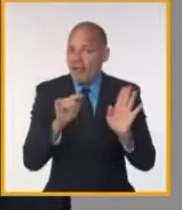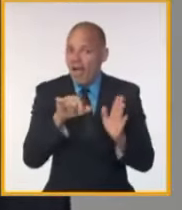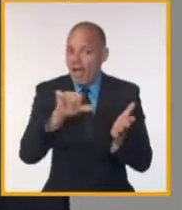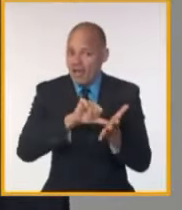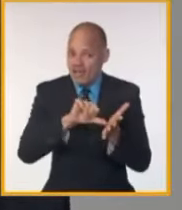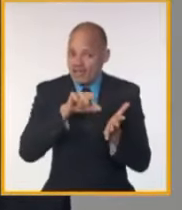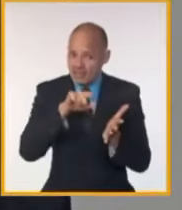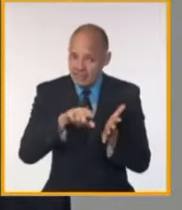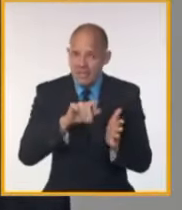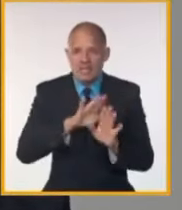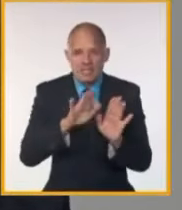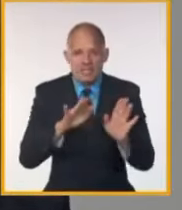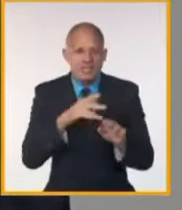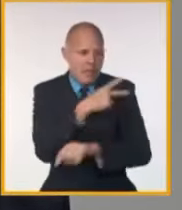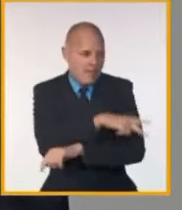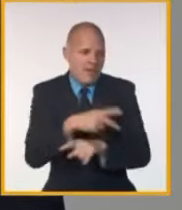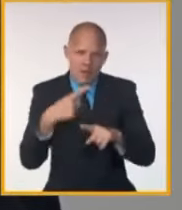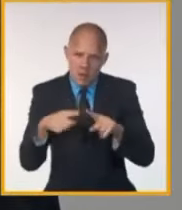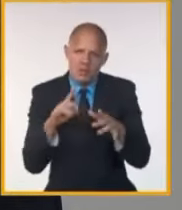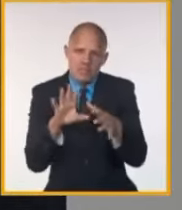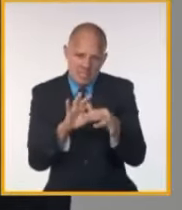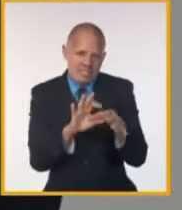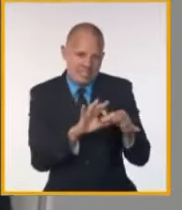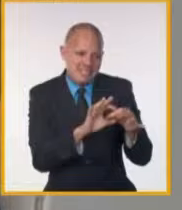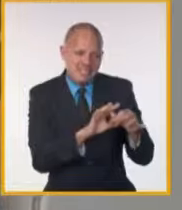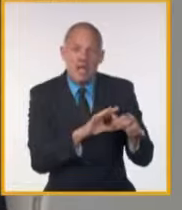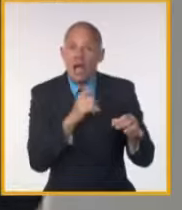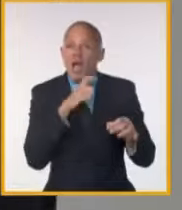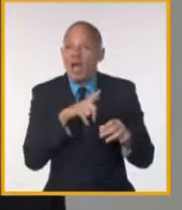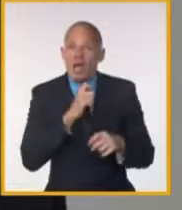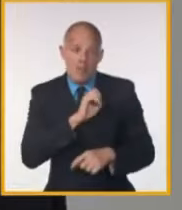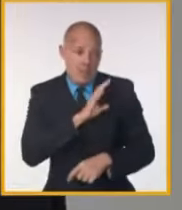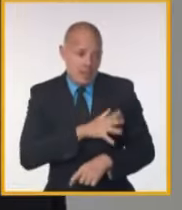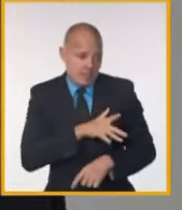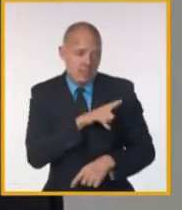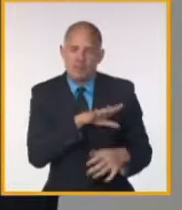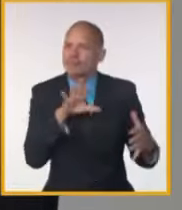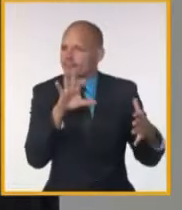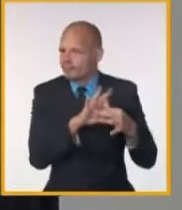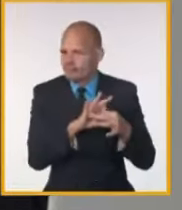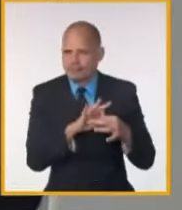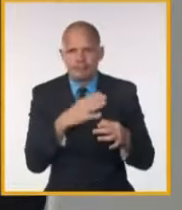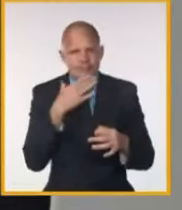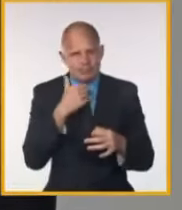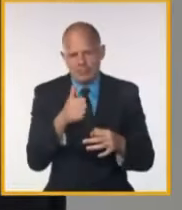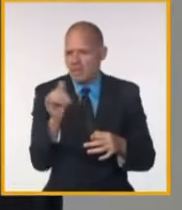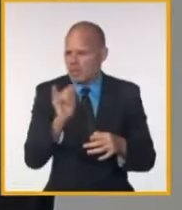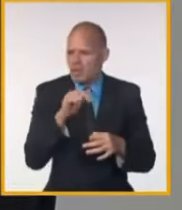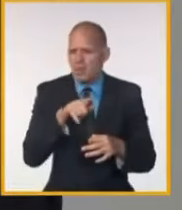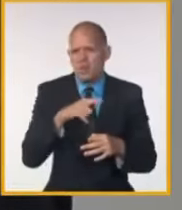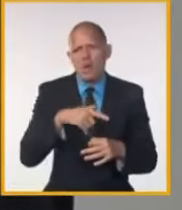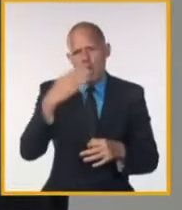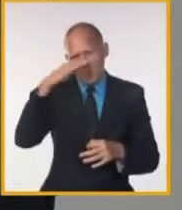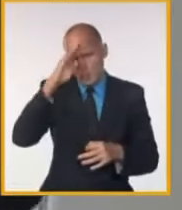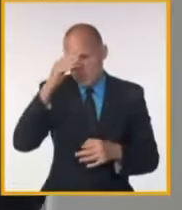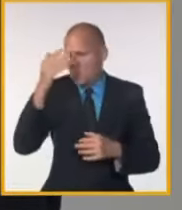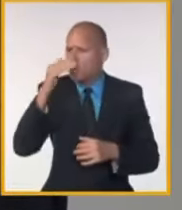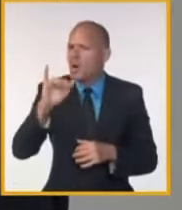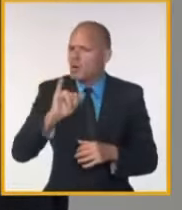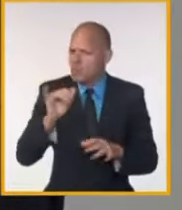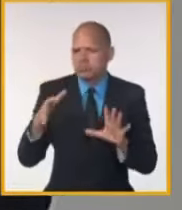solidaridad con la causa Palestina sino con muchos otros países del Mundo con Cuba con Venezuela con